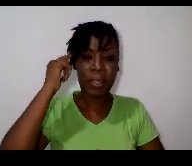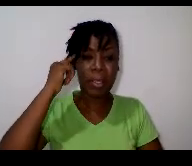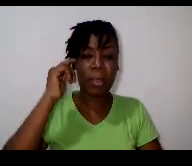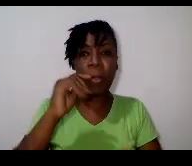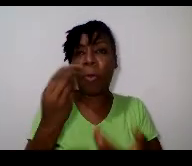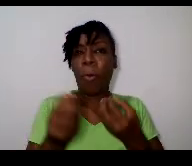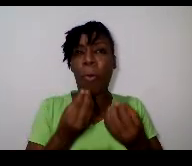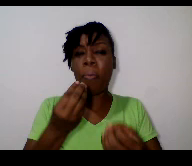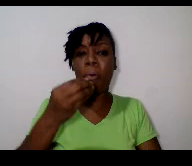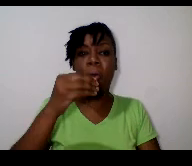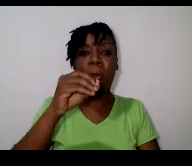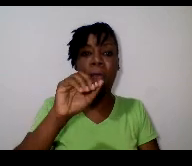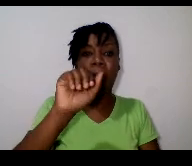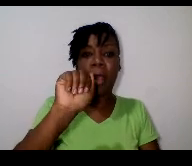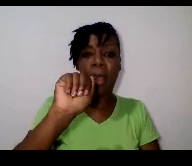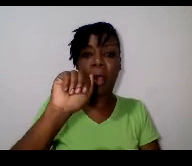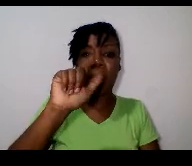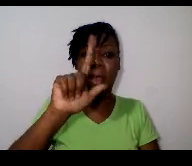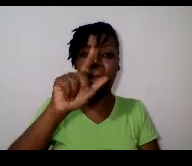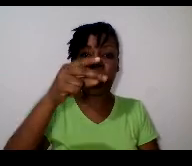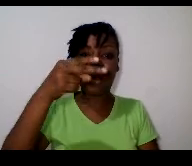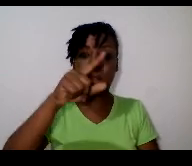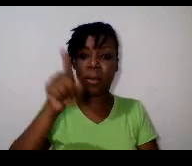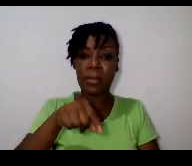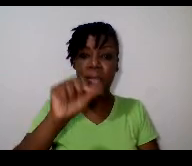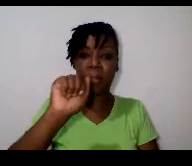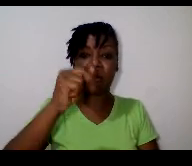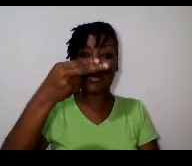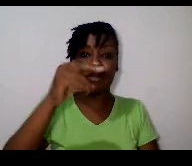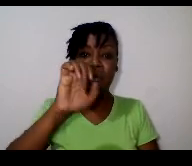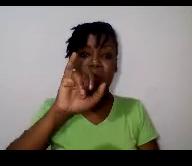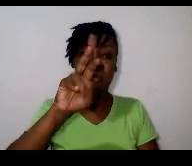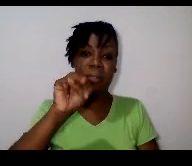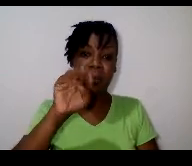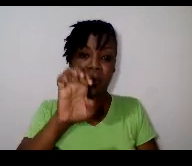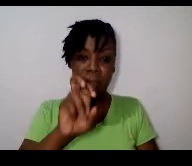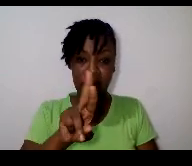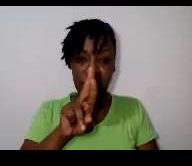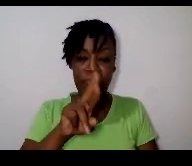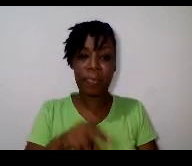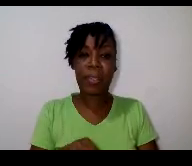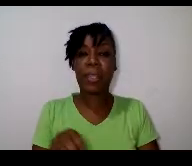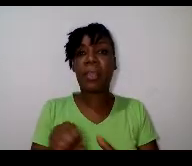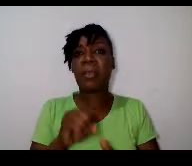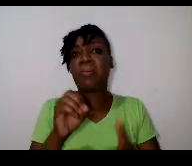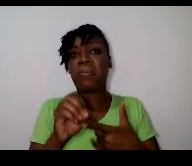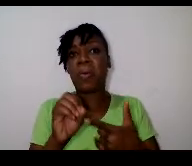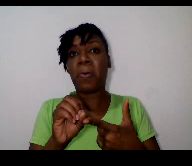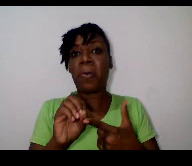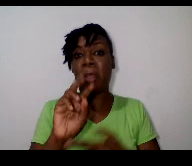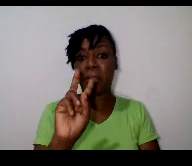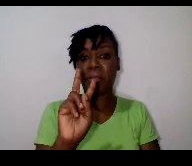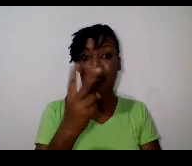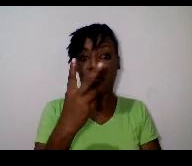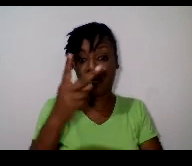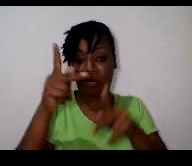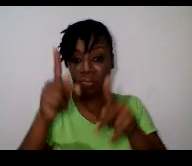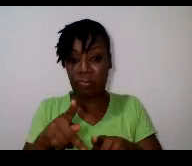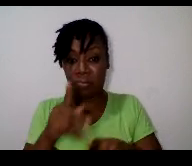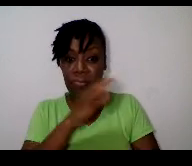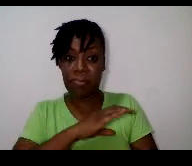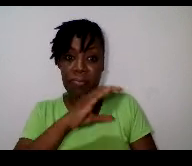inclusive se ha visto que enfermedades como la esquizofrenia o el trastorno bipolar lo podemos